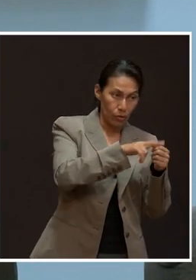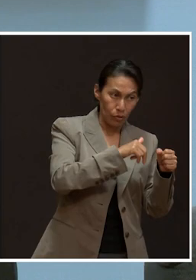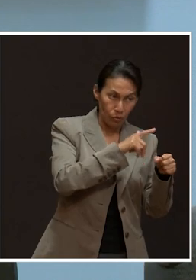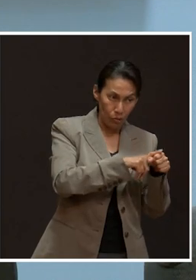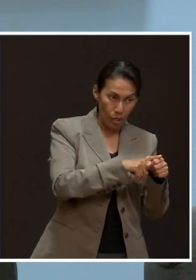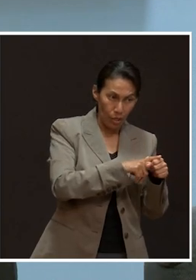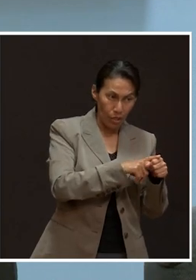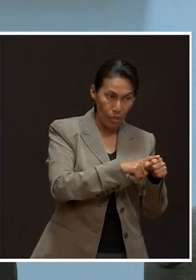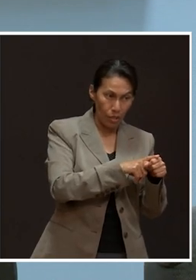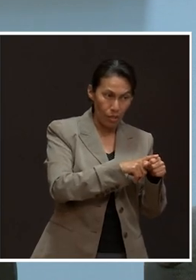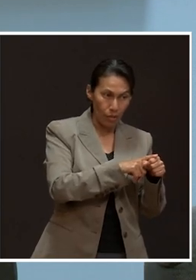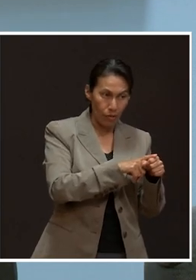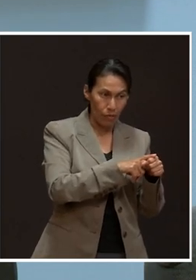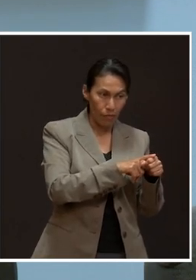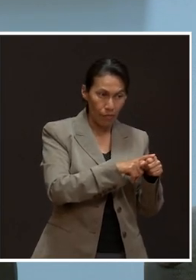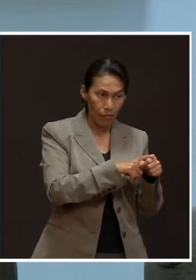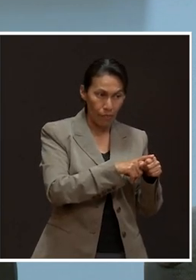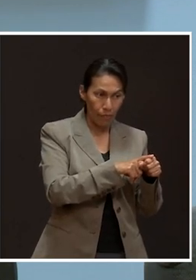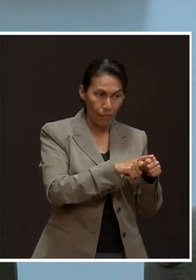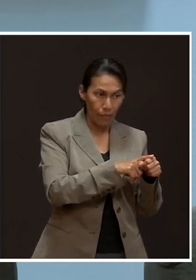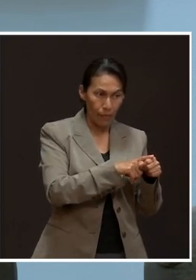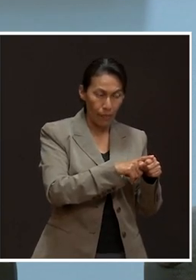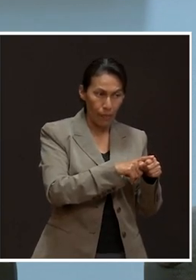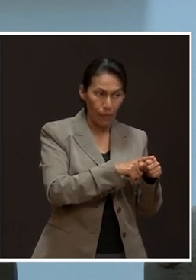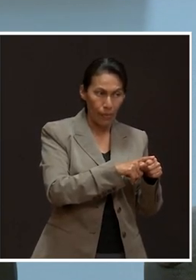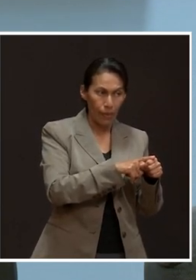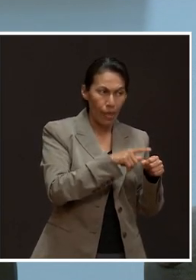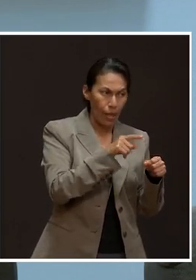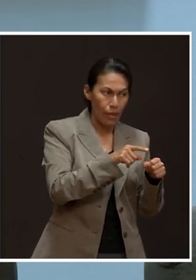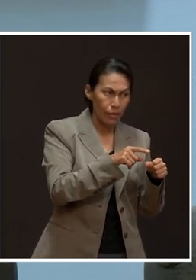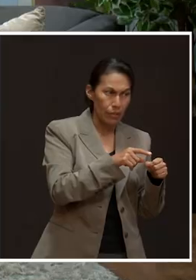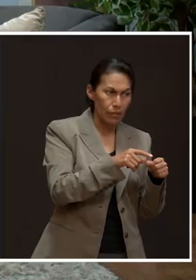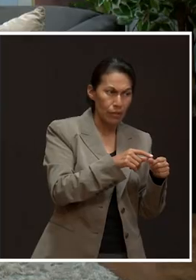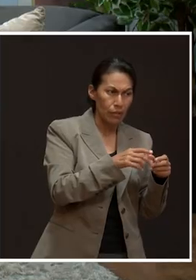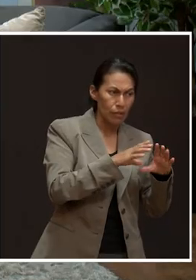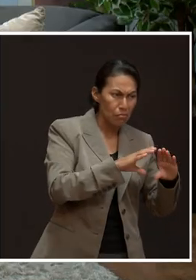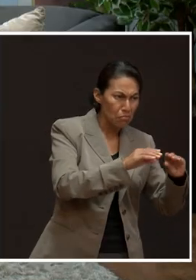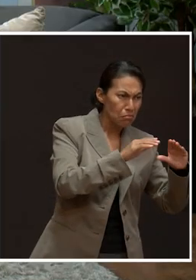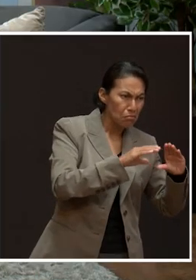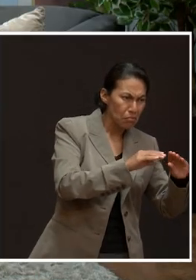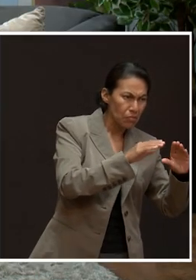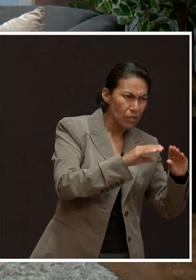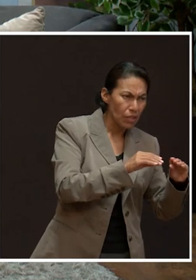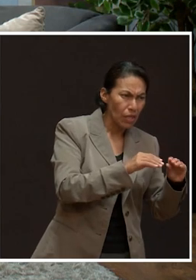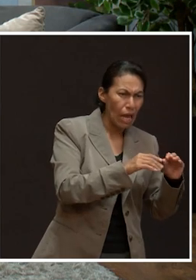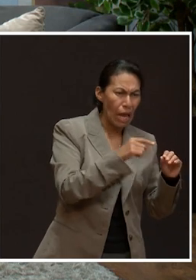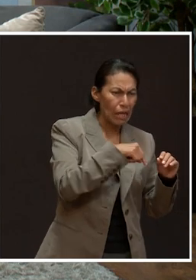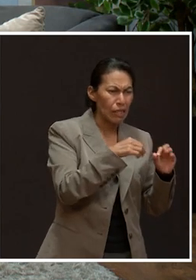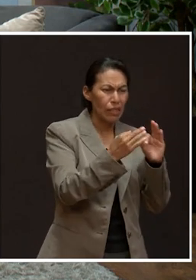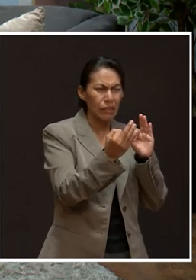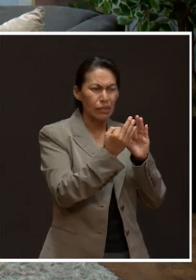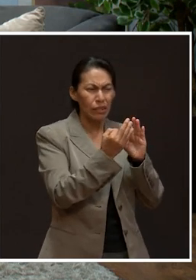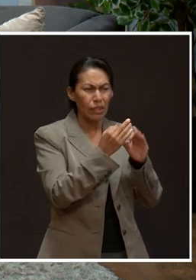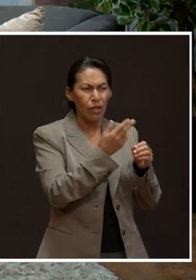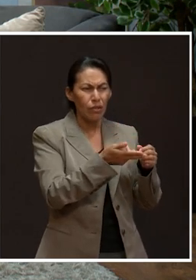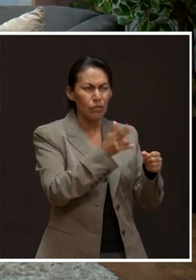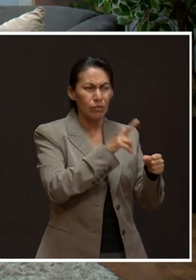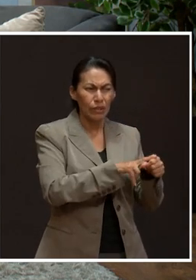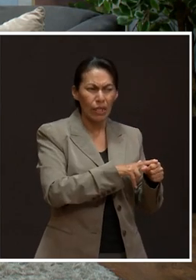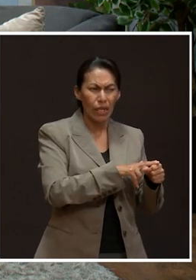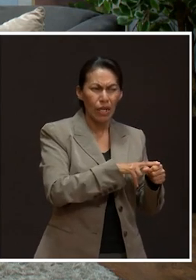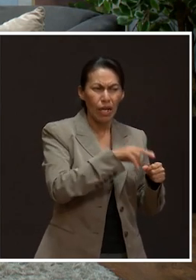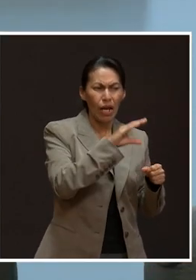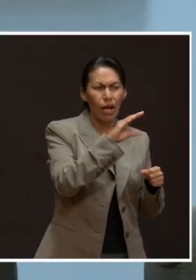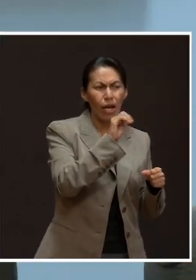naturista, centro de salud naturista, semejante a lo que por acá cerca está en canoas. Entonces, se llama